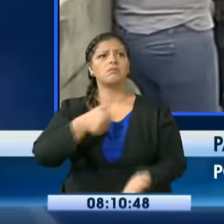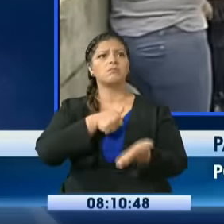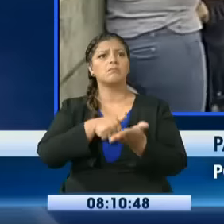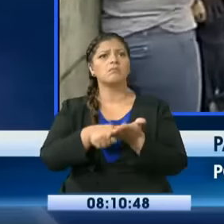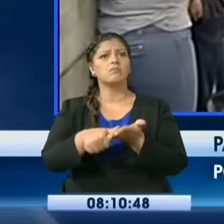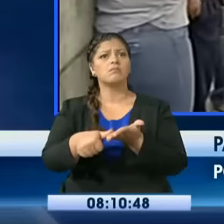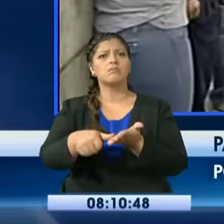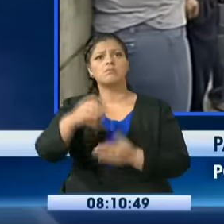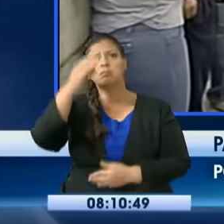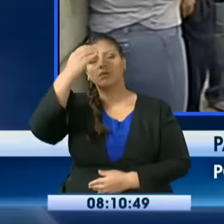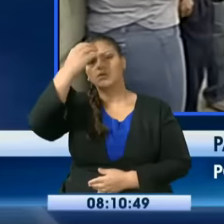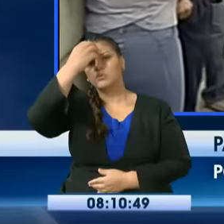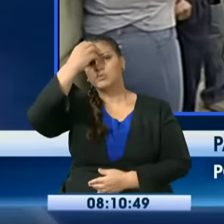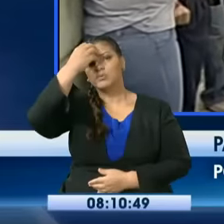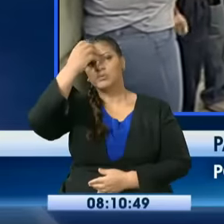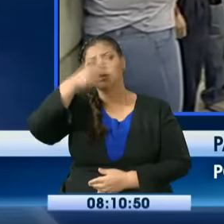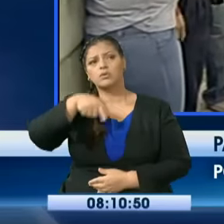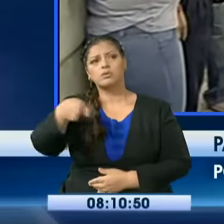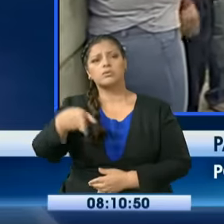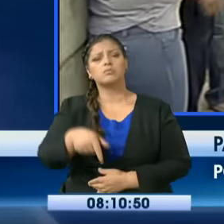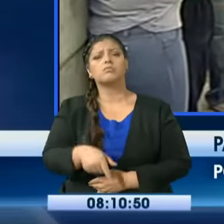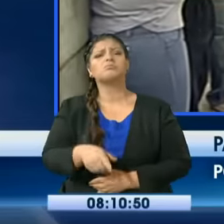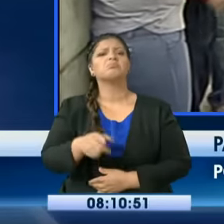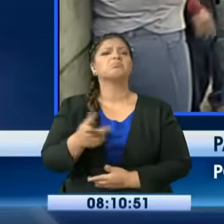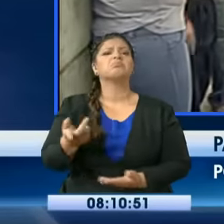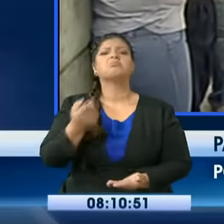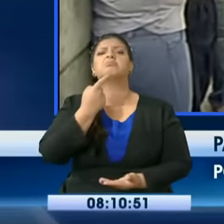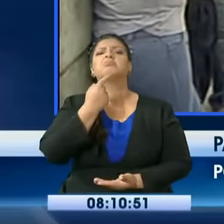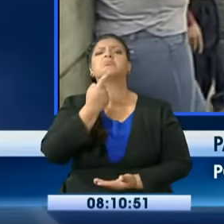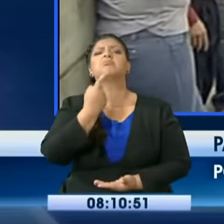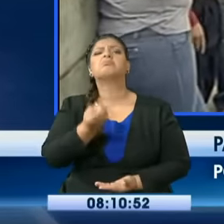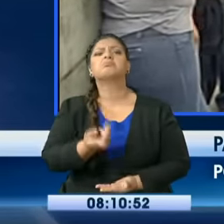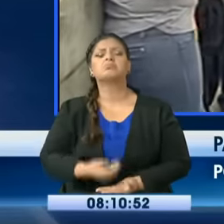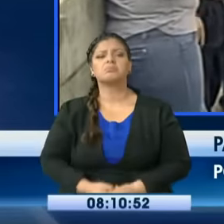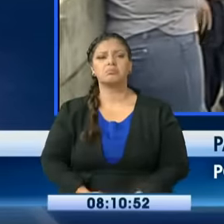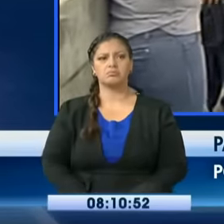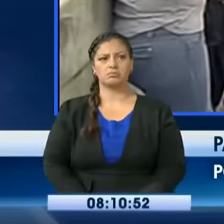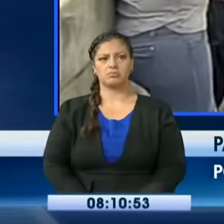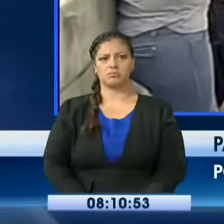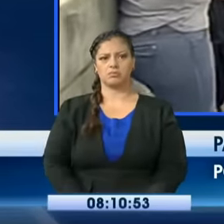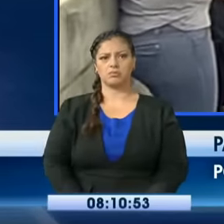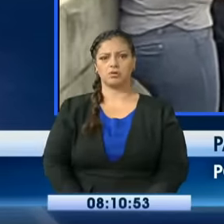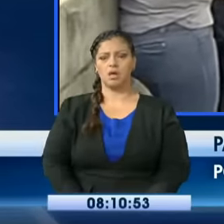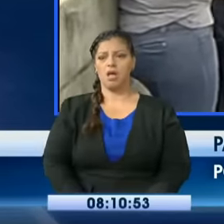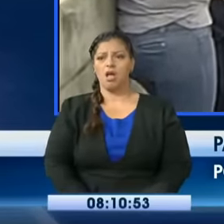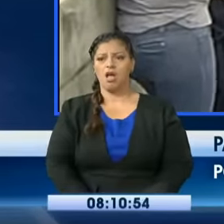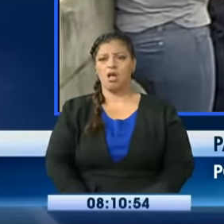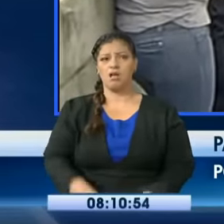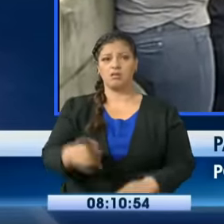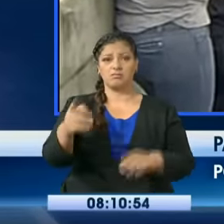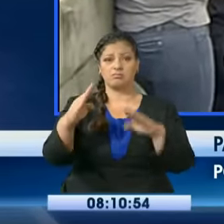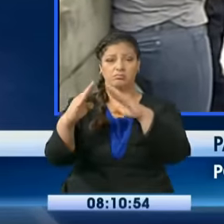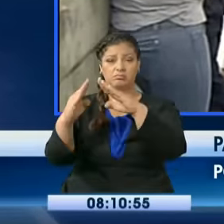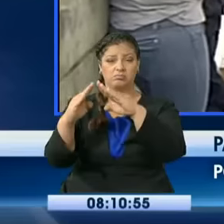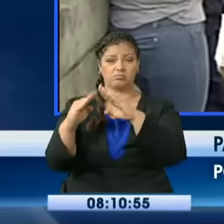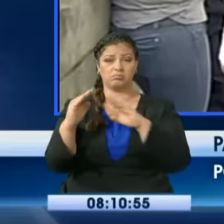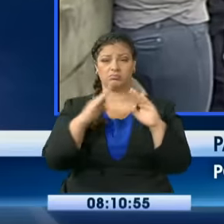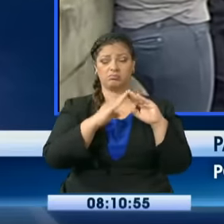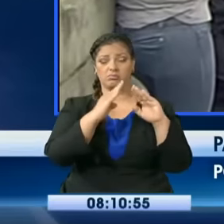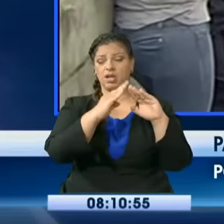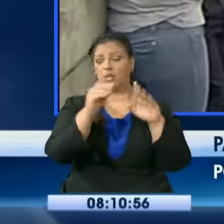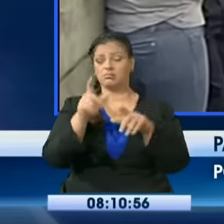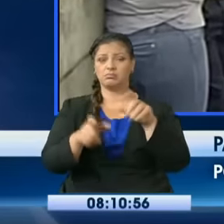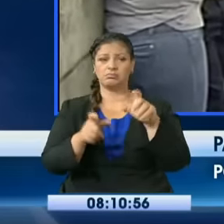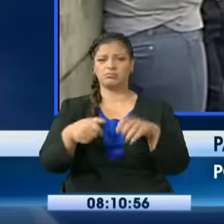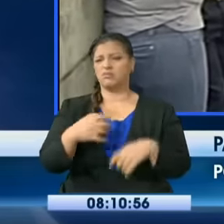colegio para que los señores de ahí, de esa organización, no se molesten, el humo, los padres de familia no los fastidien, los niños no anden por ahí